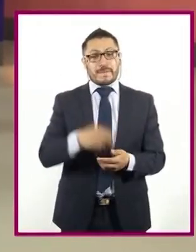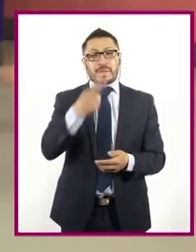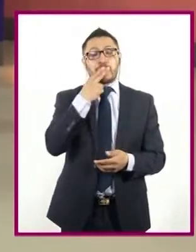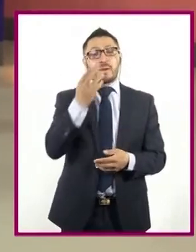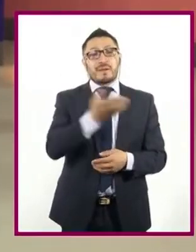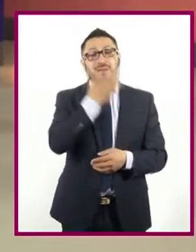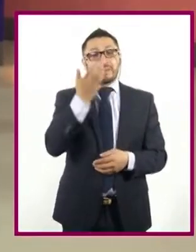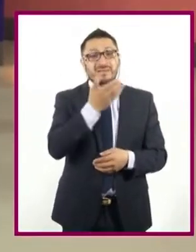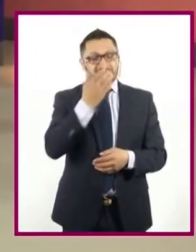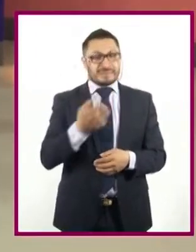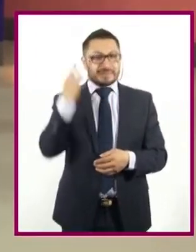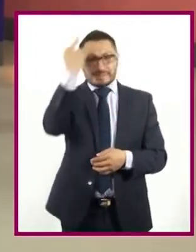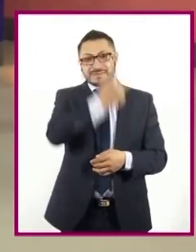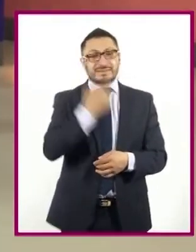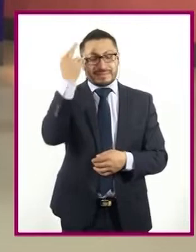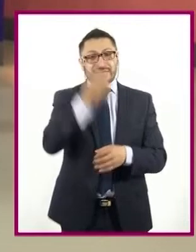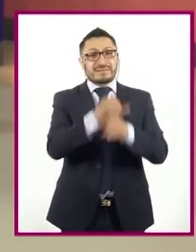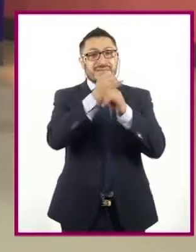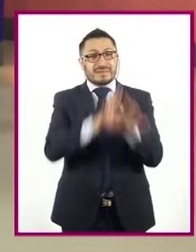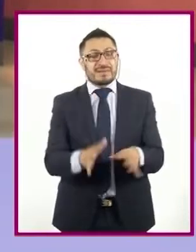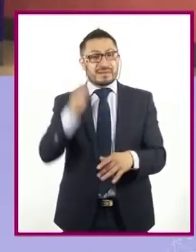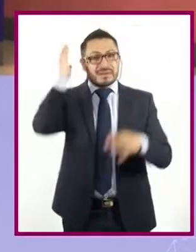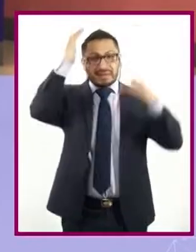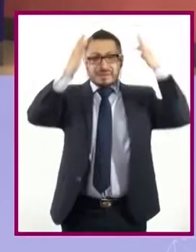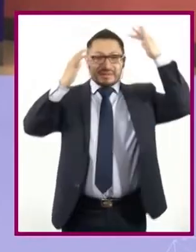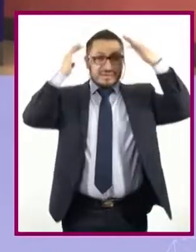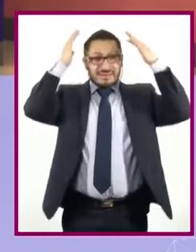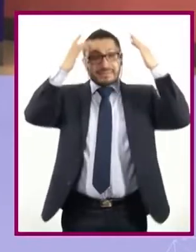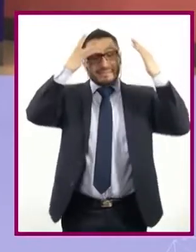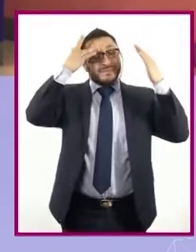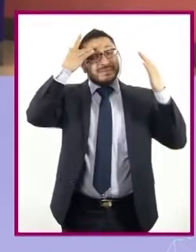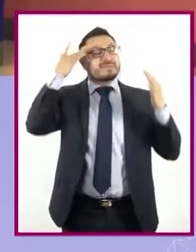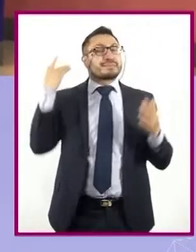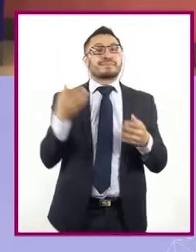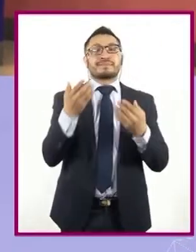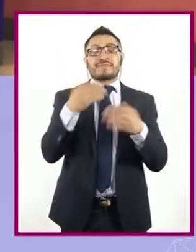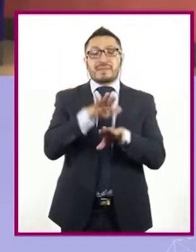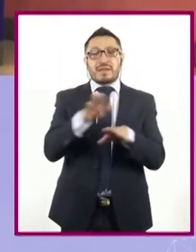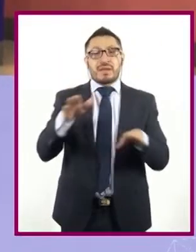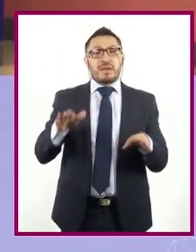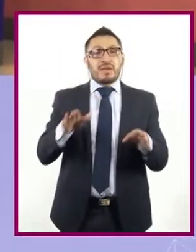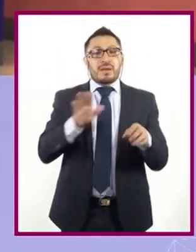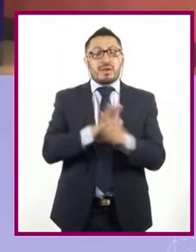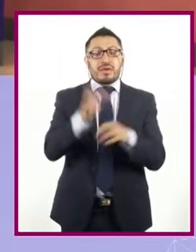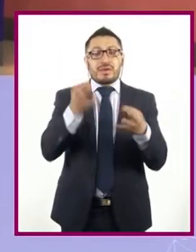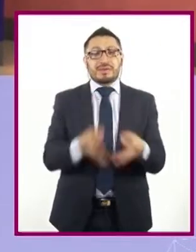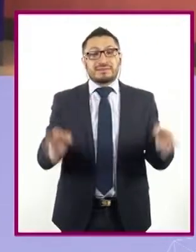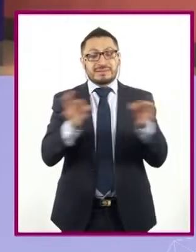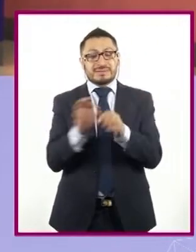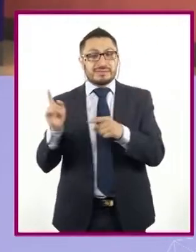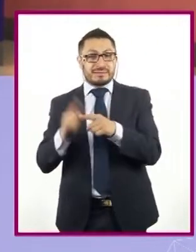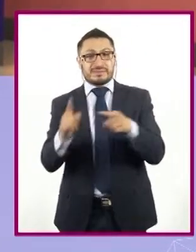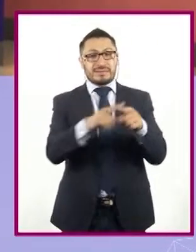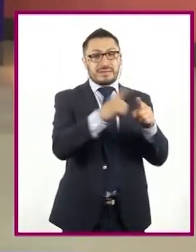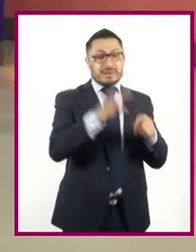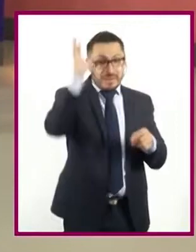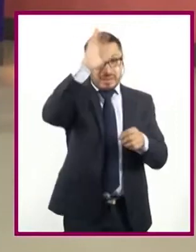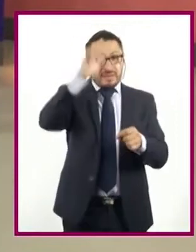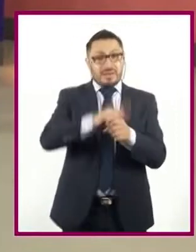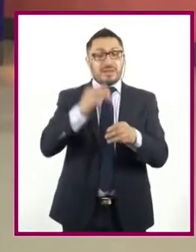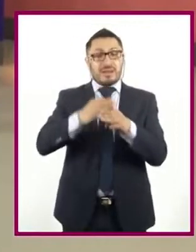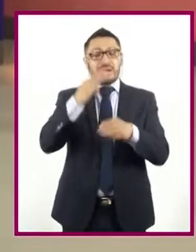Costumbres revisaremos información para reflexionar sobre la importancia de la diversidad cultural en el mundo, con